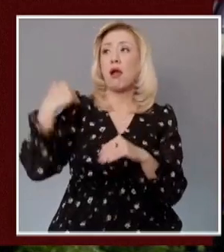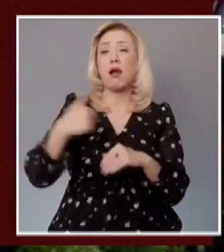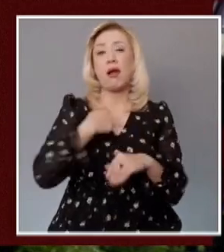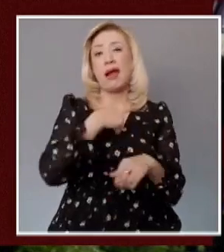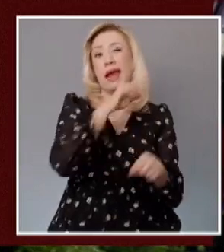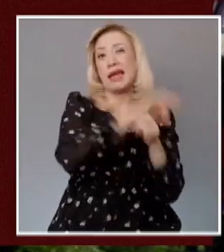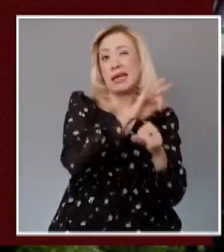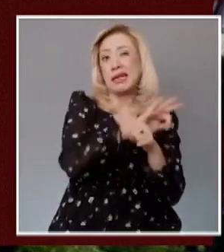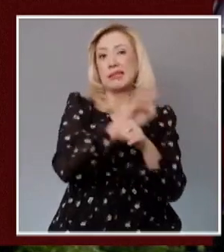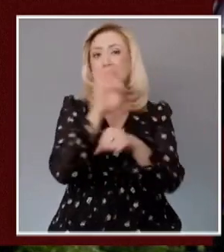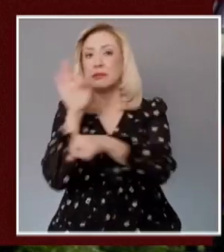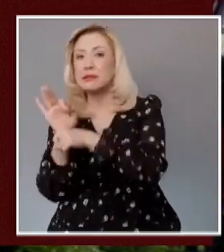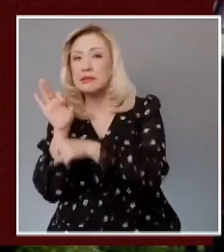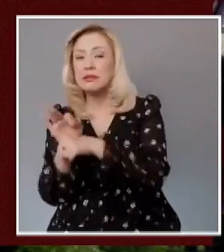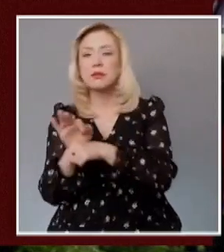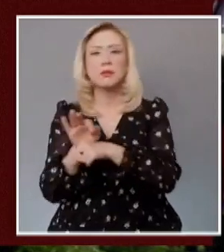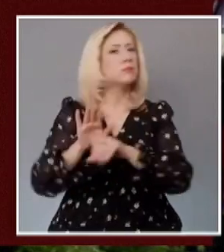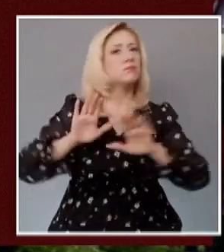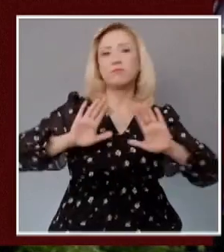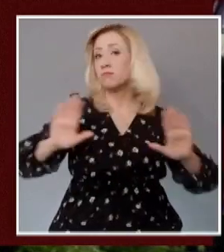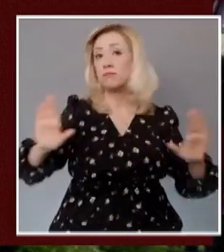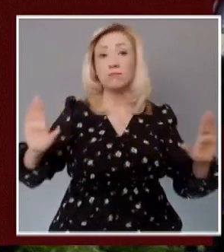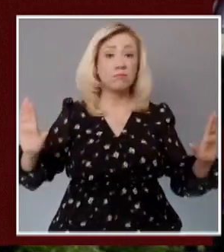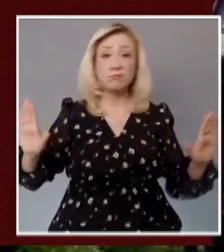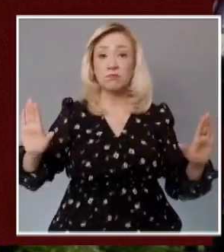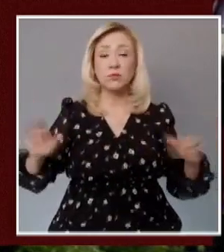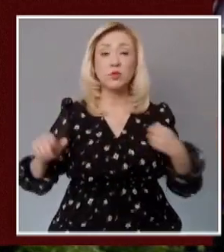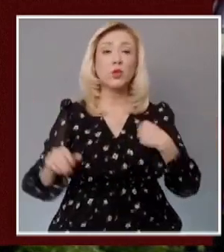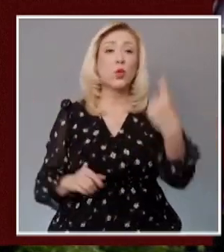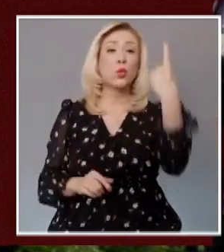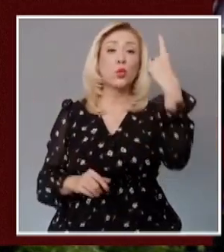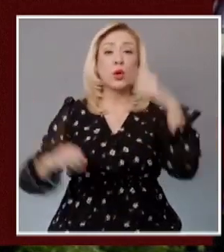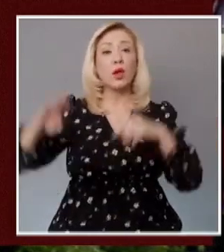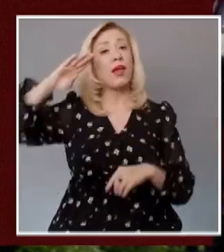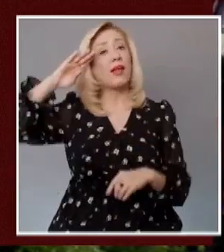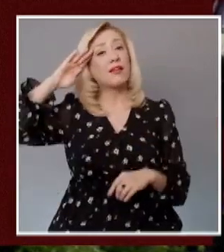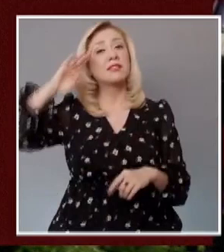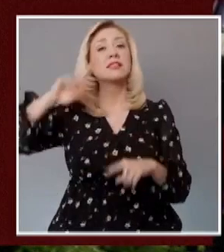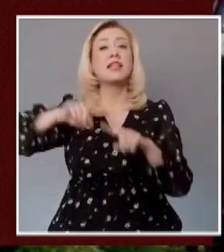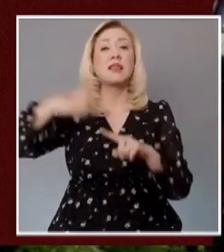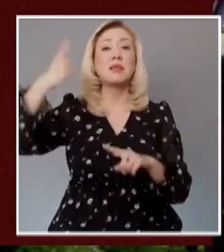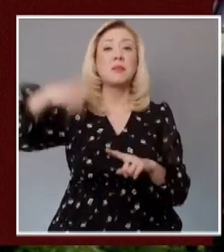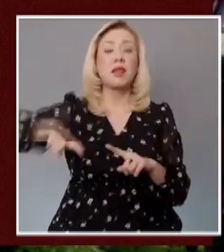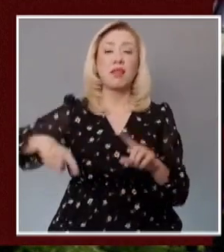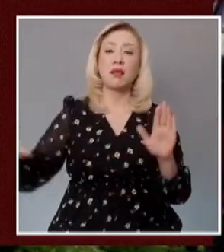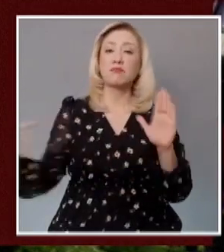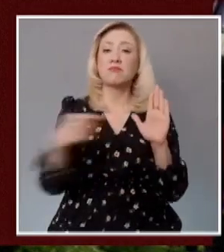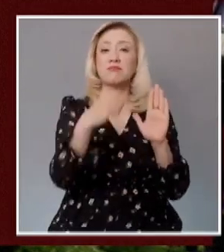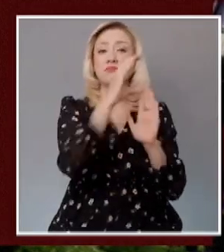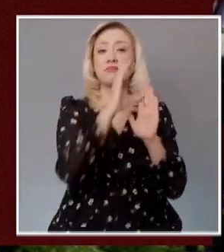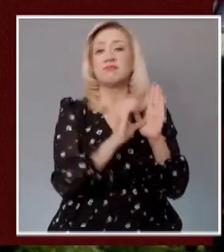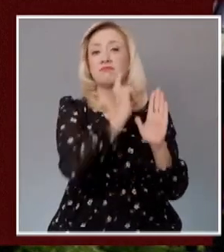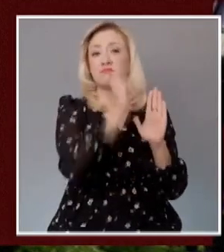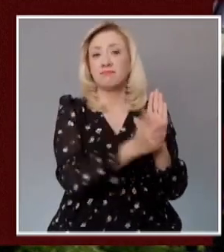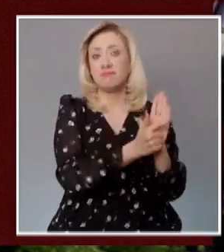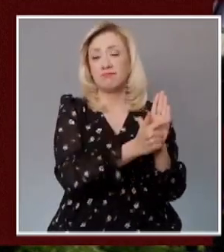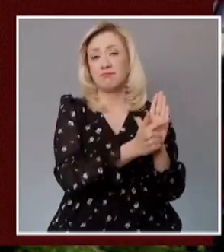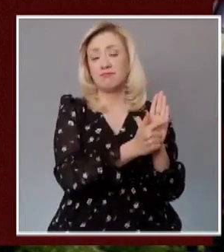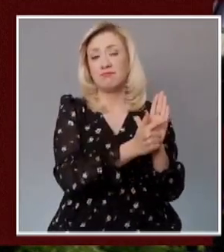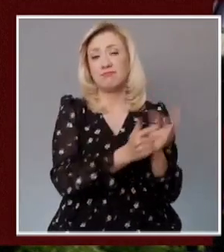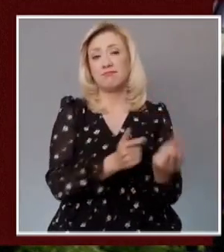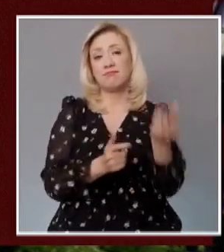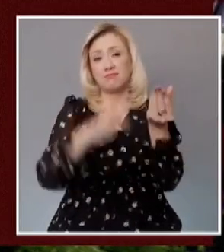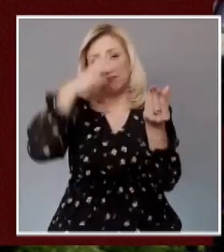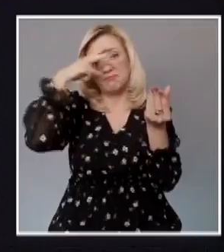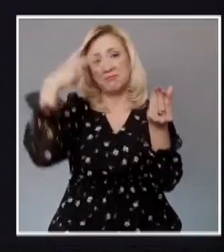otro, les digo no. Yo solo tengo a alguien que me dice qué hacer, y esa es la Constitución política de los Estados